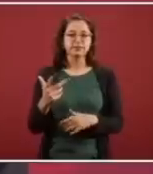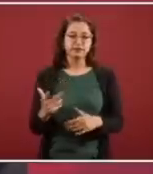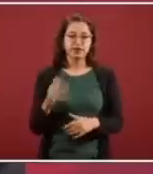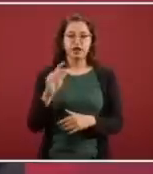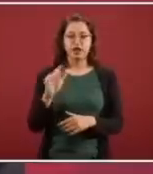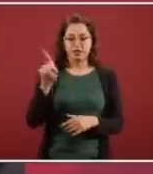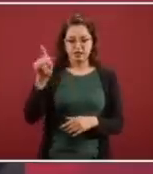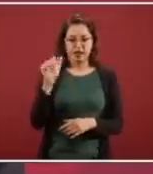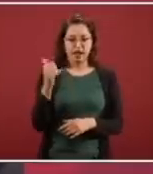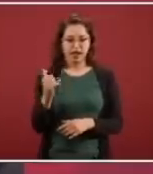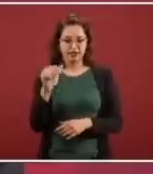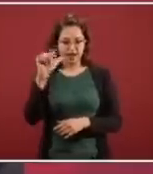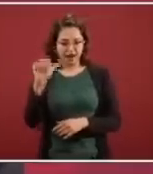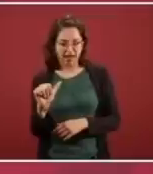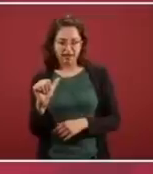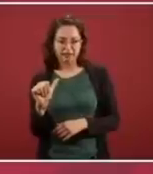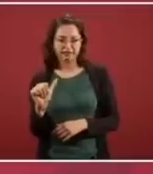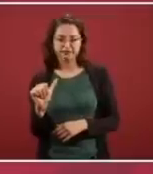Ayala,